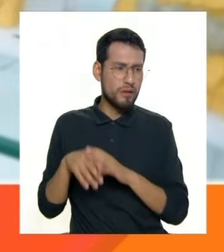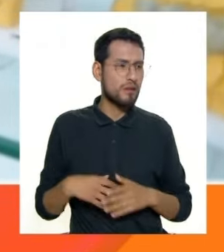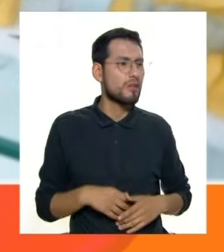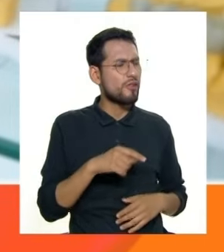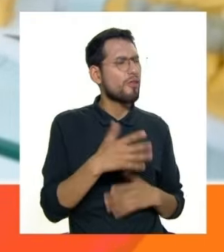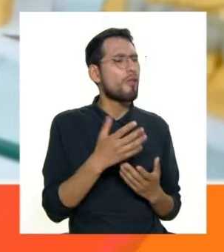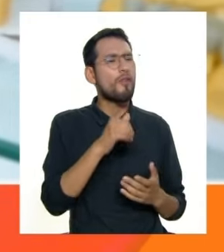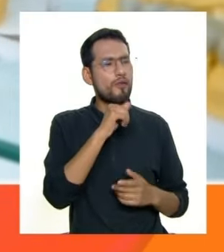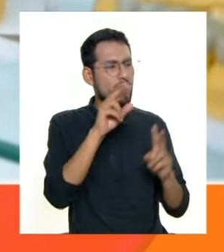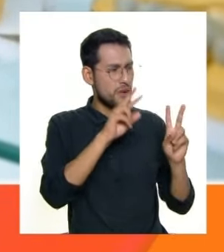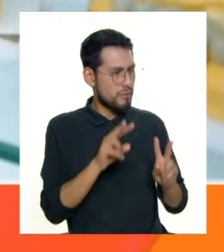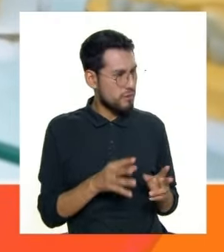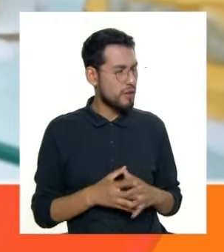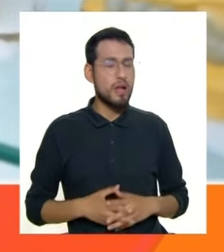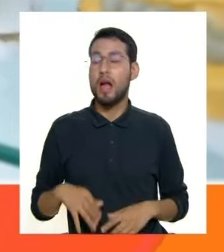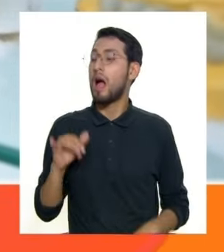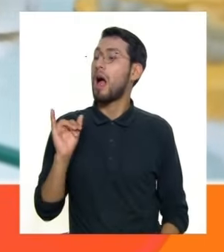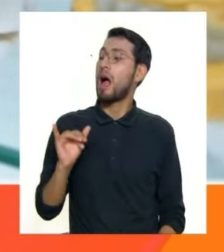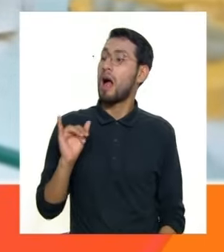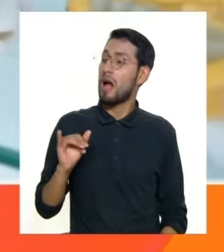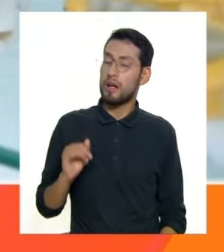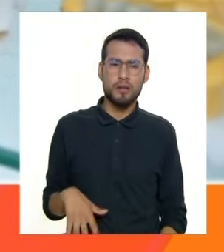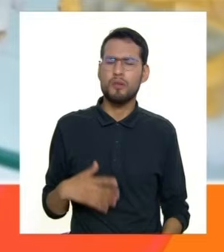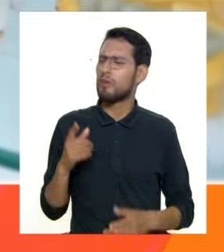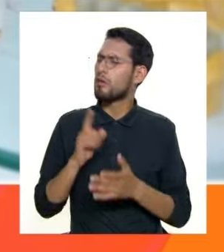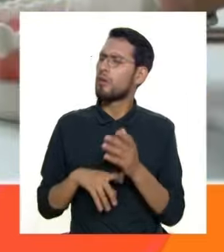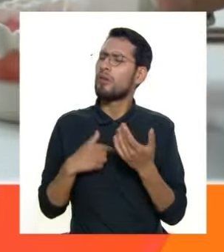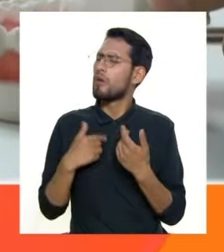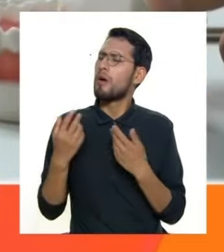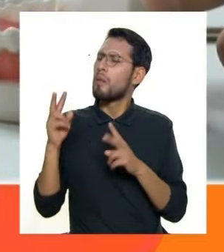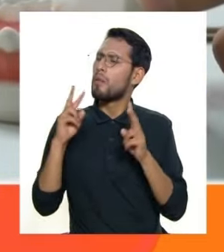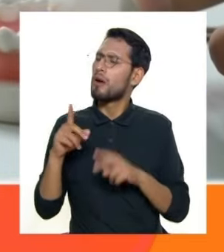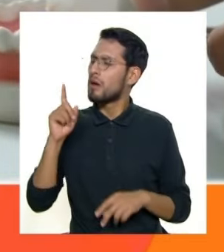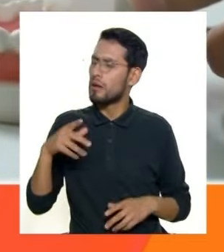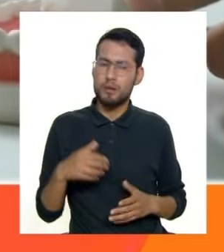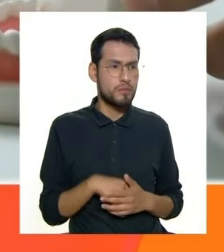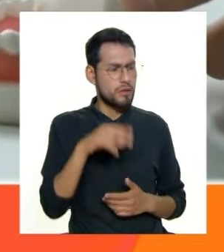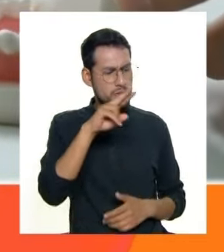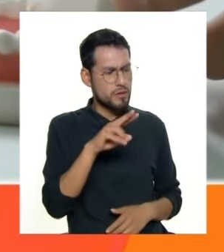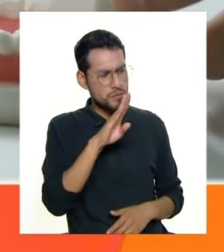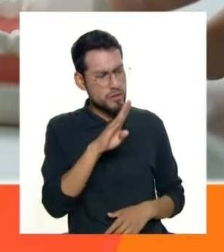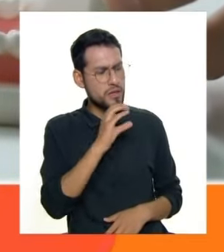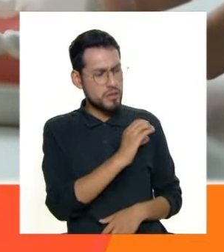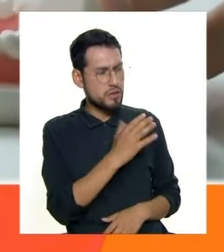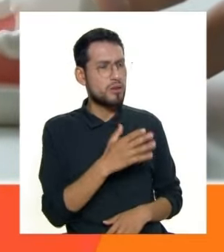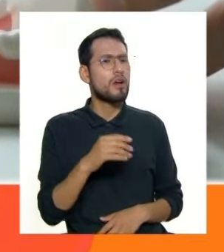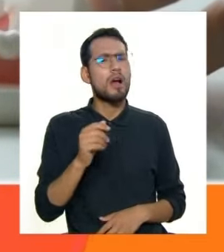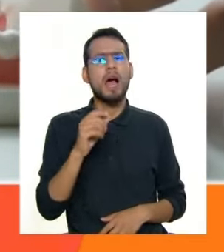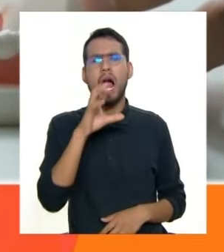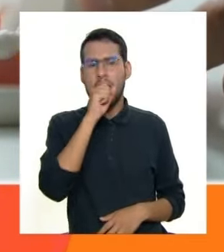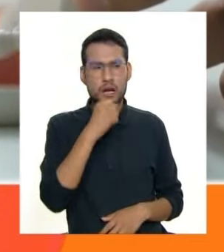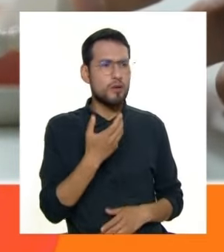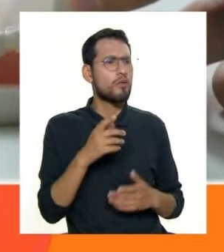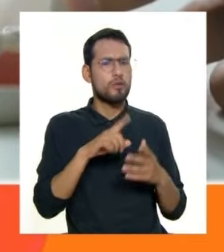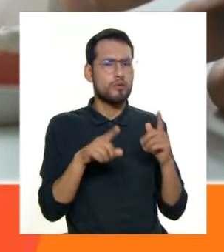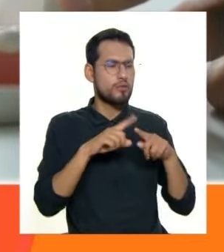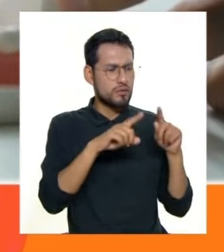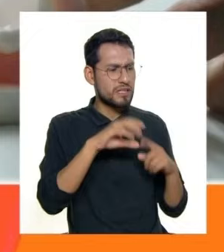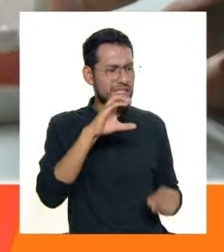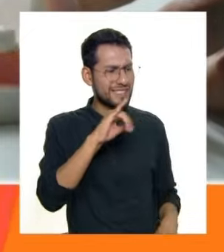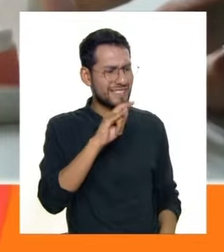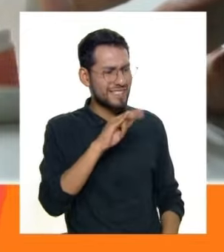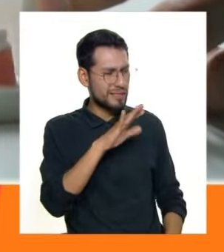es por deficiencia de vitaminas. Ah, ¿no? Ya. Sí, ajá. ¿Y con qué lo combate? ¿Qué vitamina debo tomar? Ah, vitamina B, C, sobre todo jugo de naranja, ¿no? Todo lo que es cítricos.